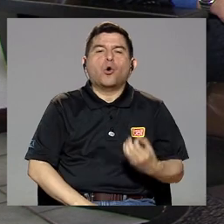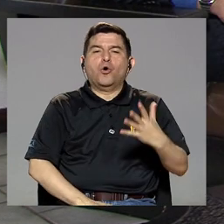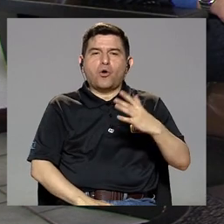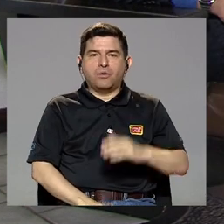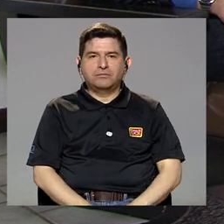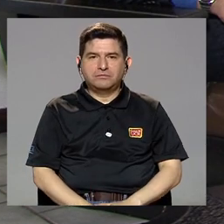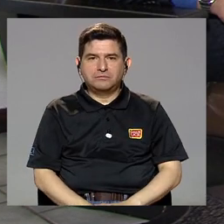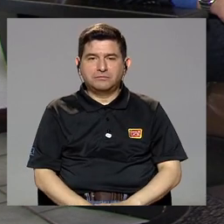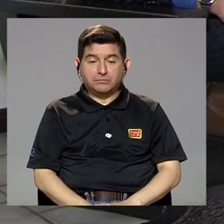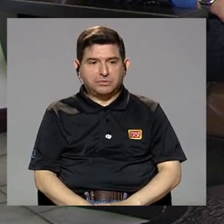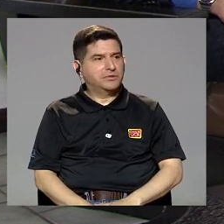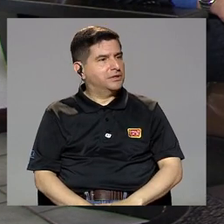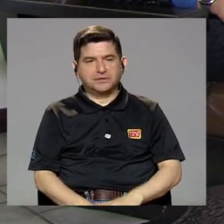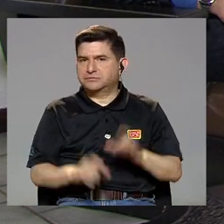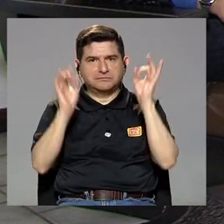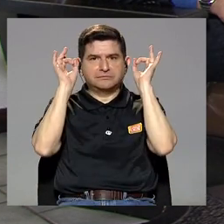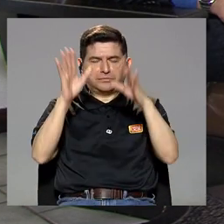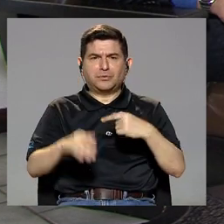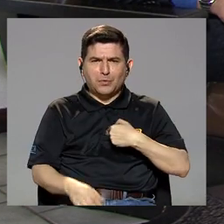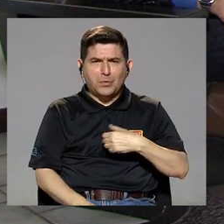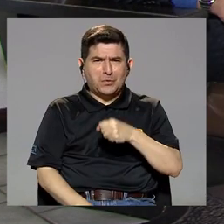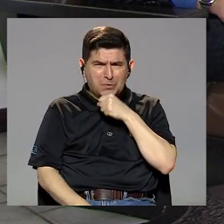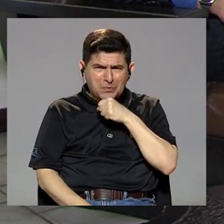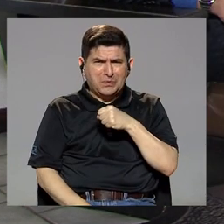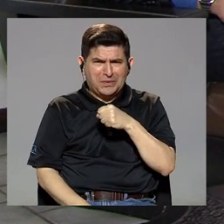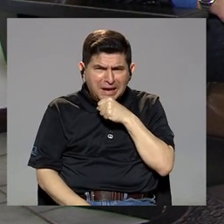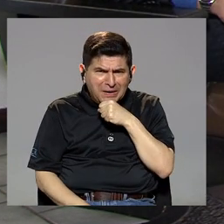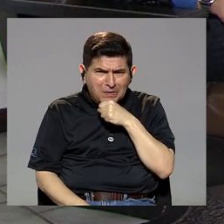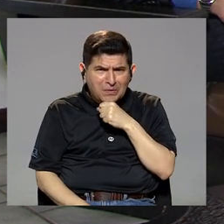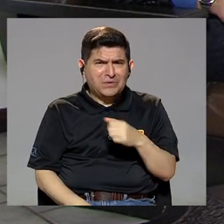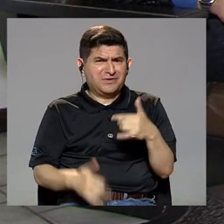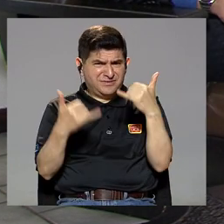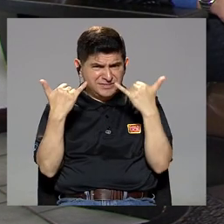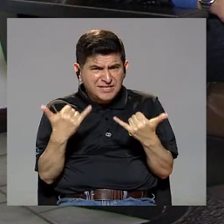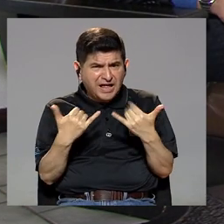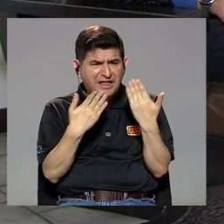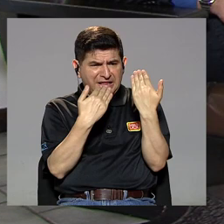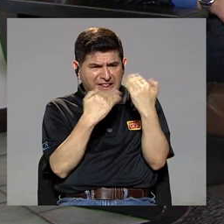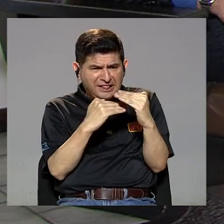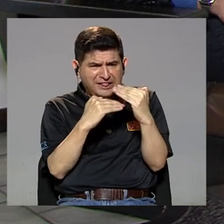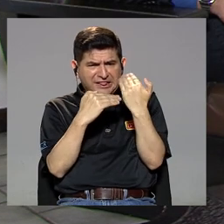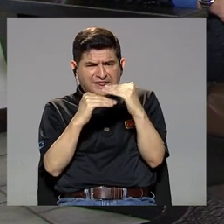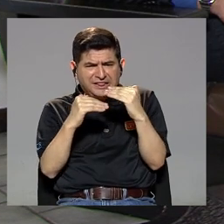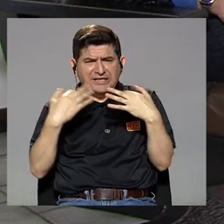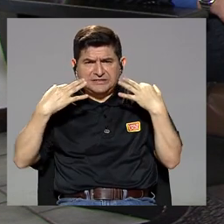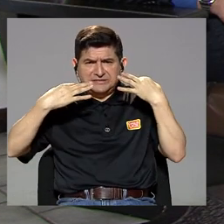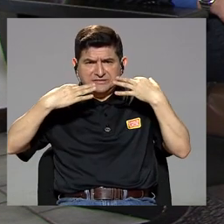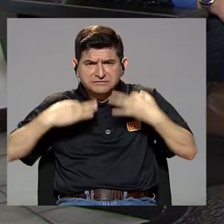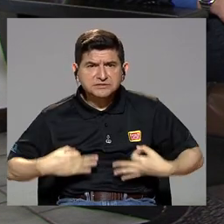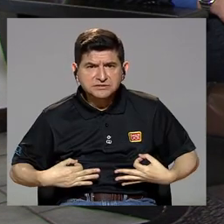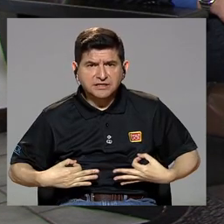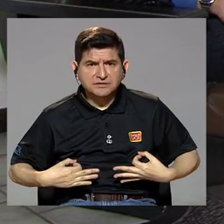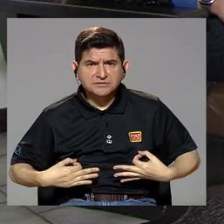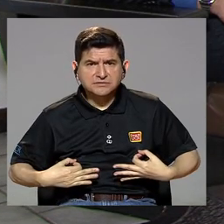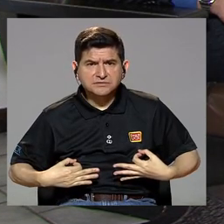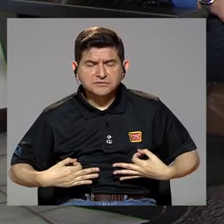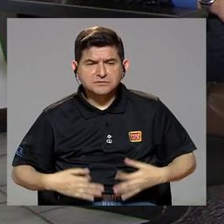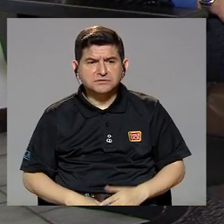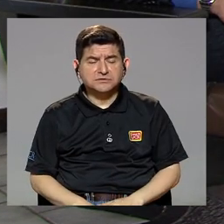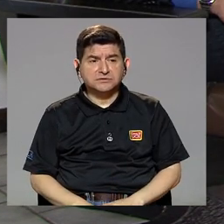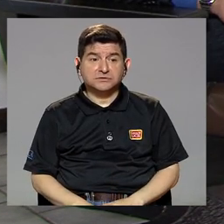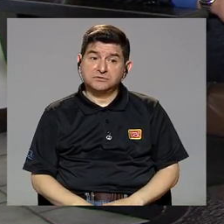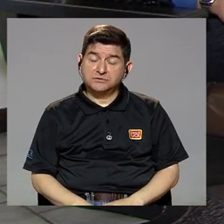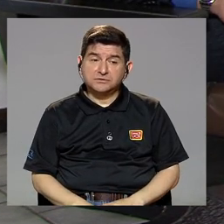bastante se pierde ya está en limitaciones físicas que que cuentan